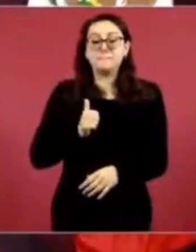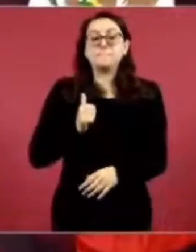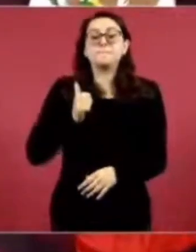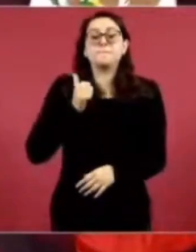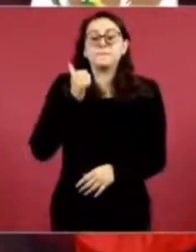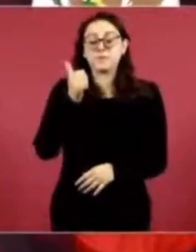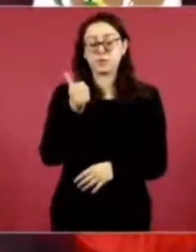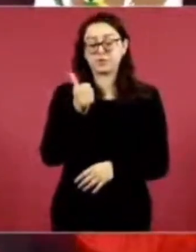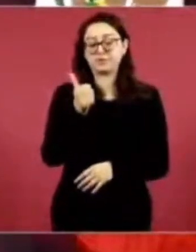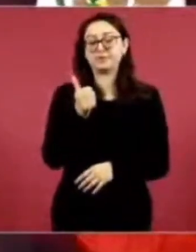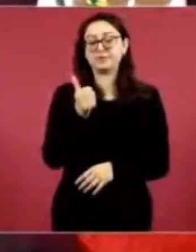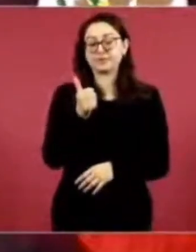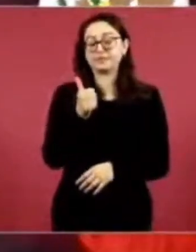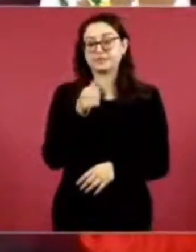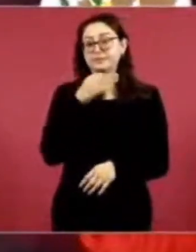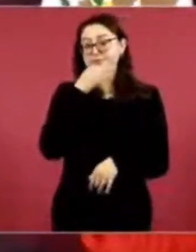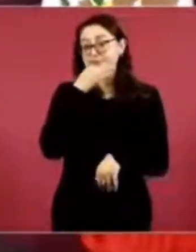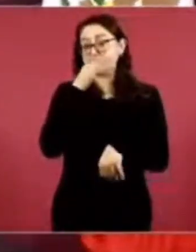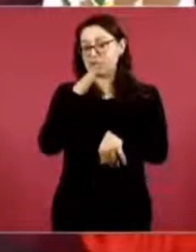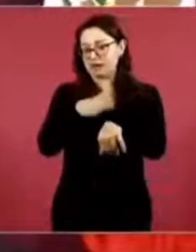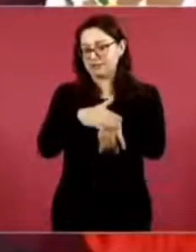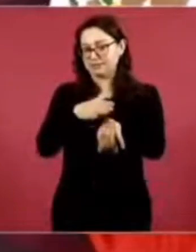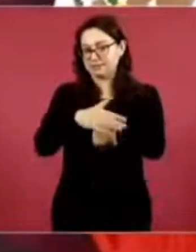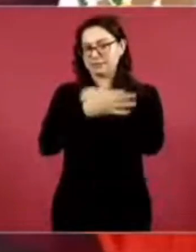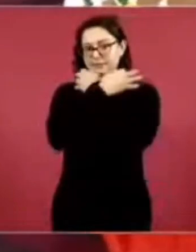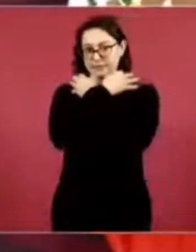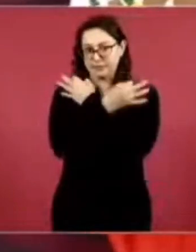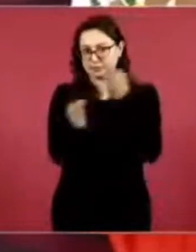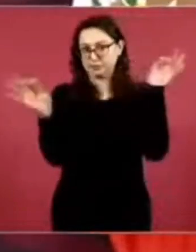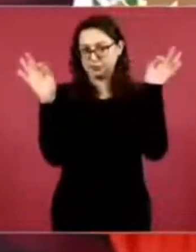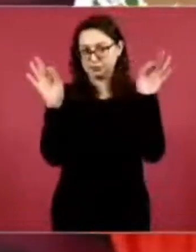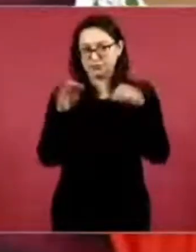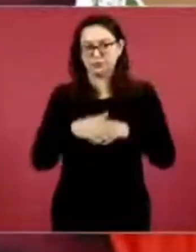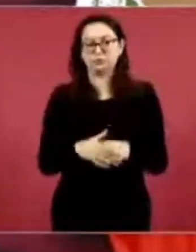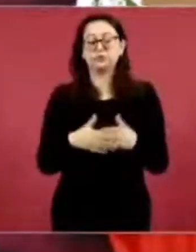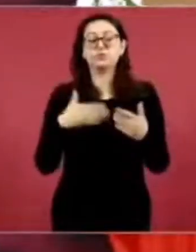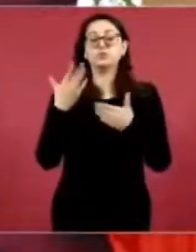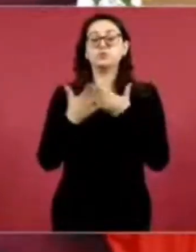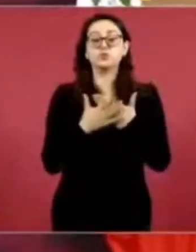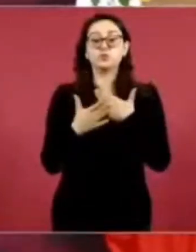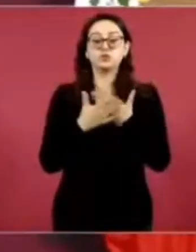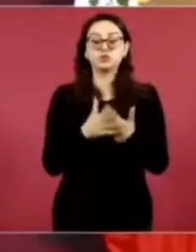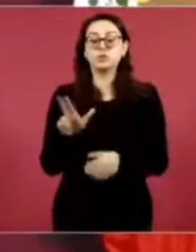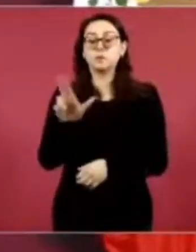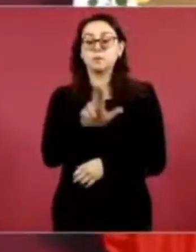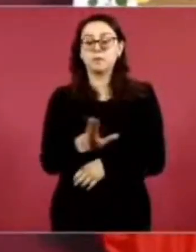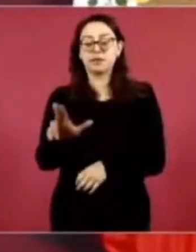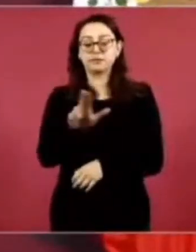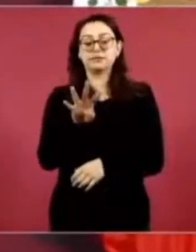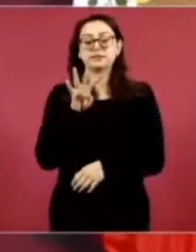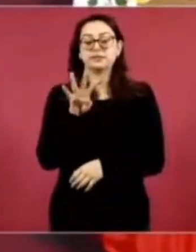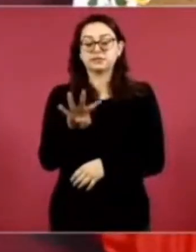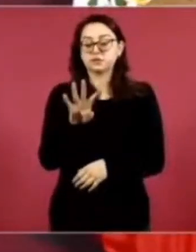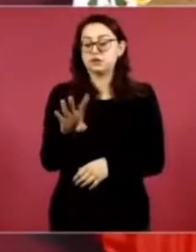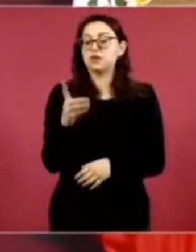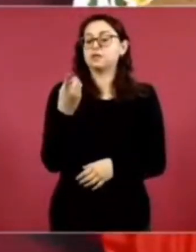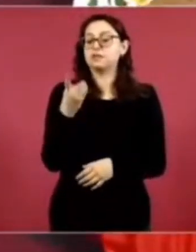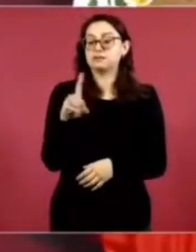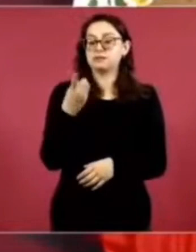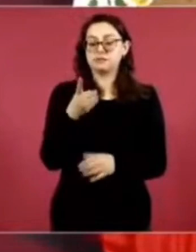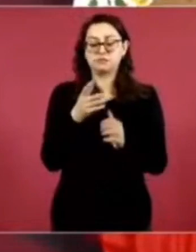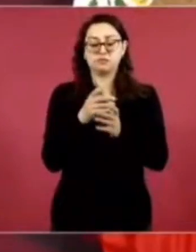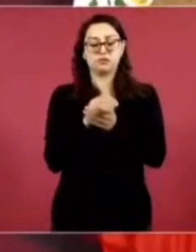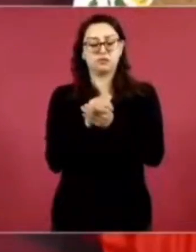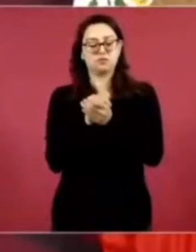tener el martes 19 de diciembre Un sorteo